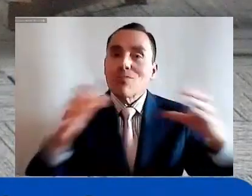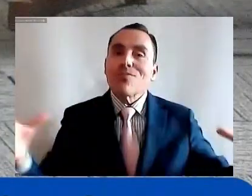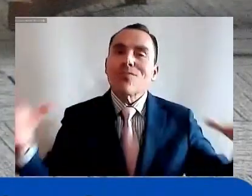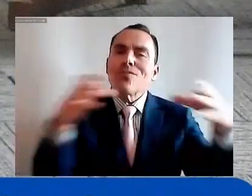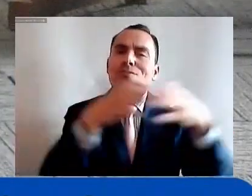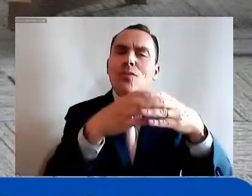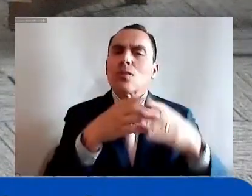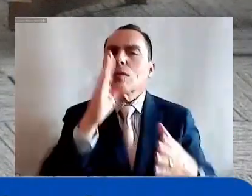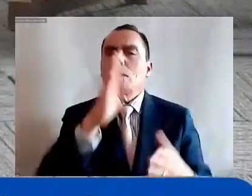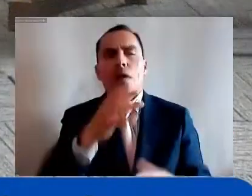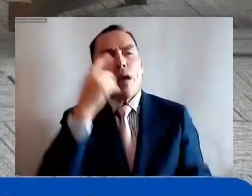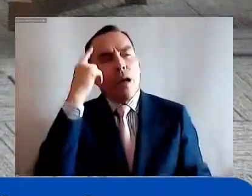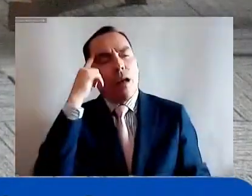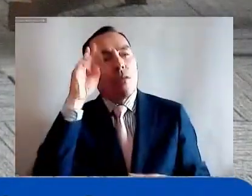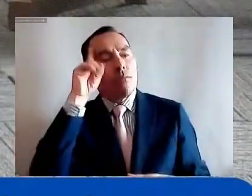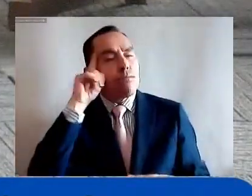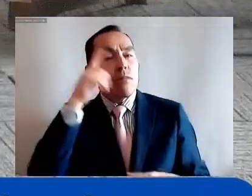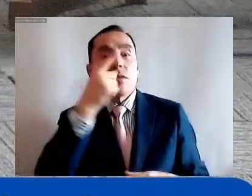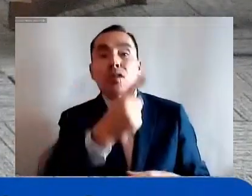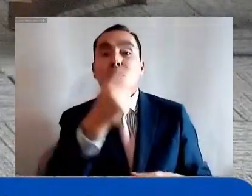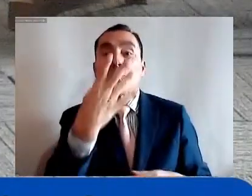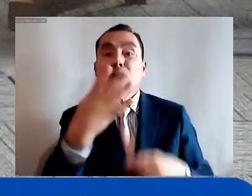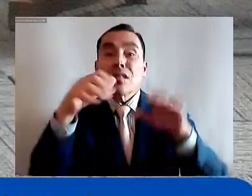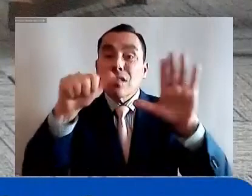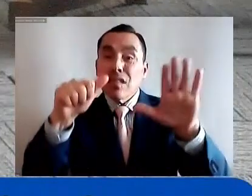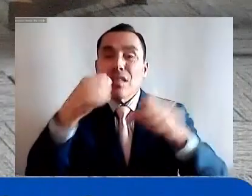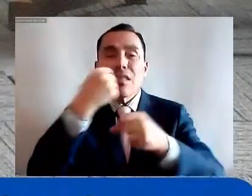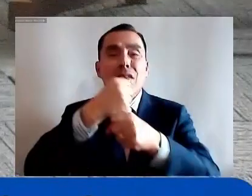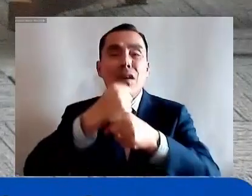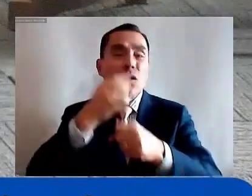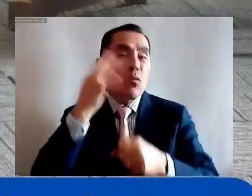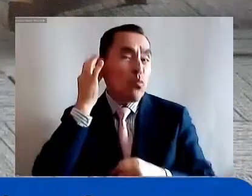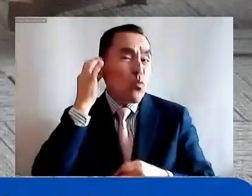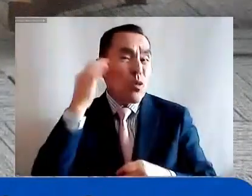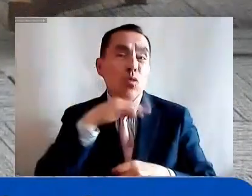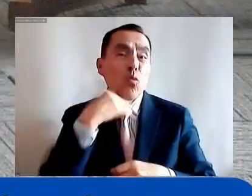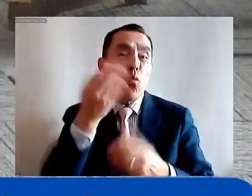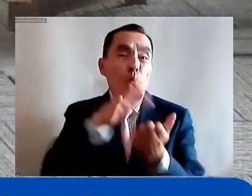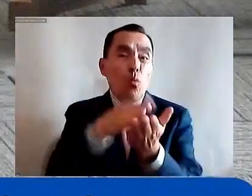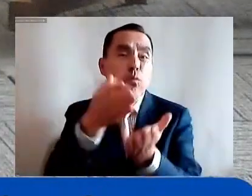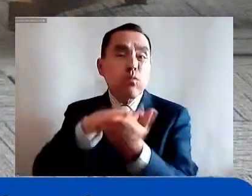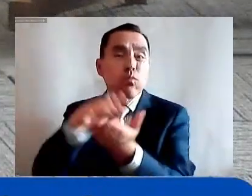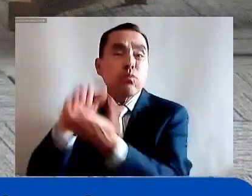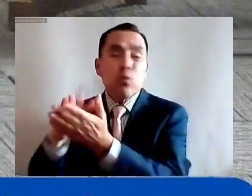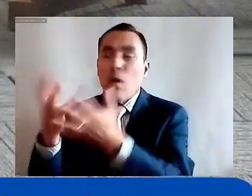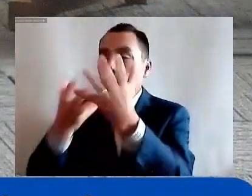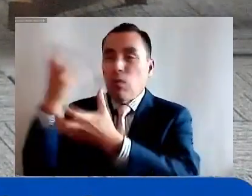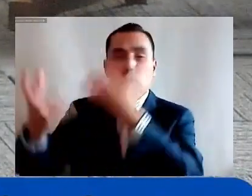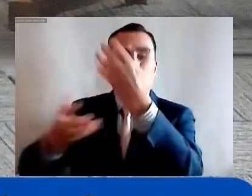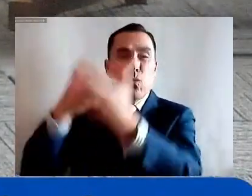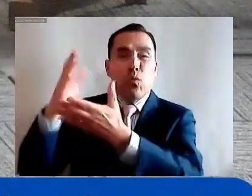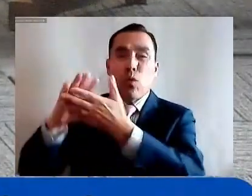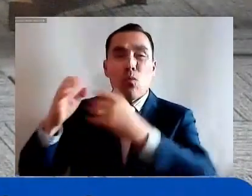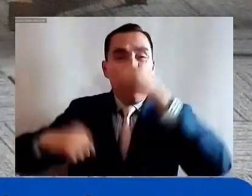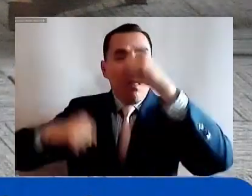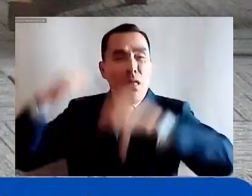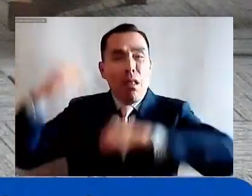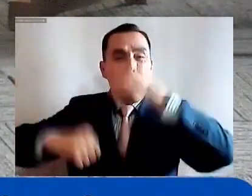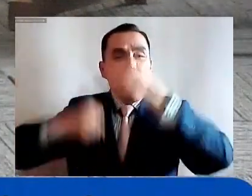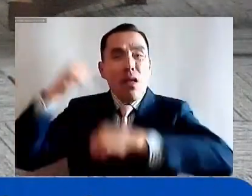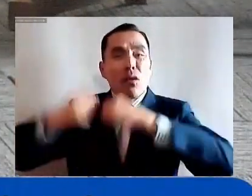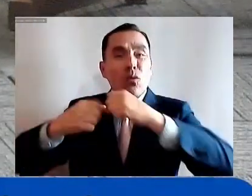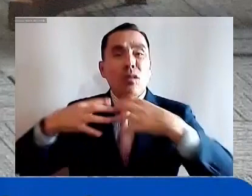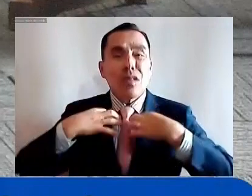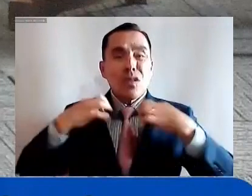a las 146 trabajadoras que murieron en un incendio en una fábrica textil en Nueva York,